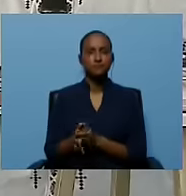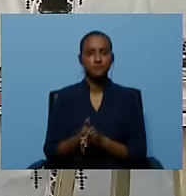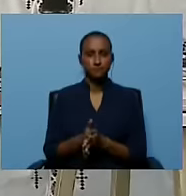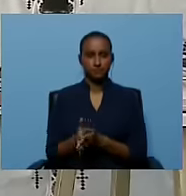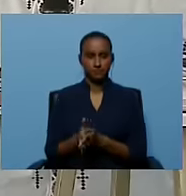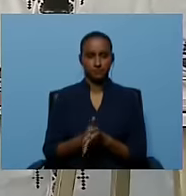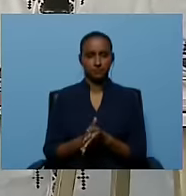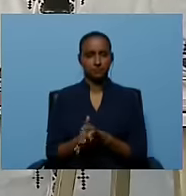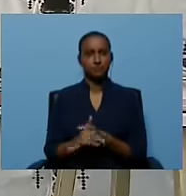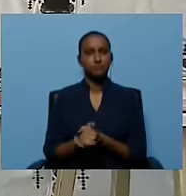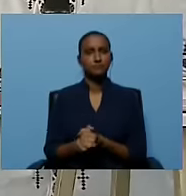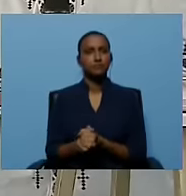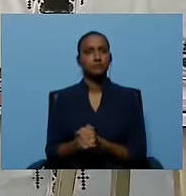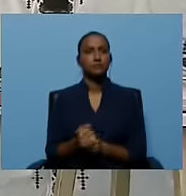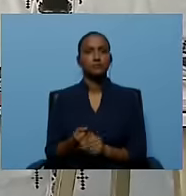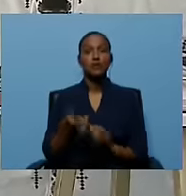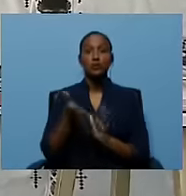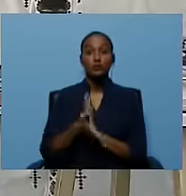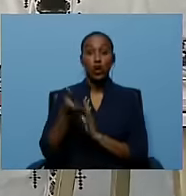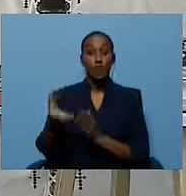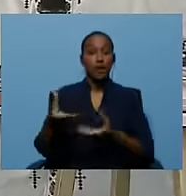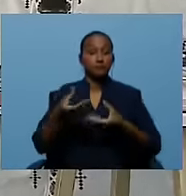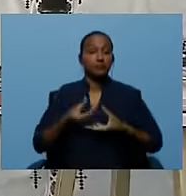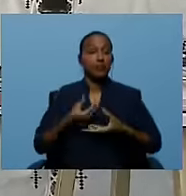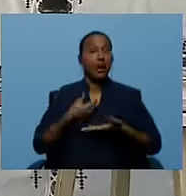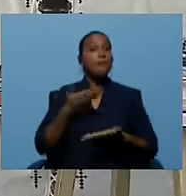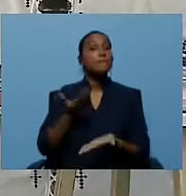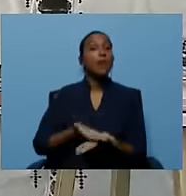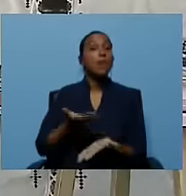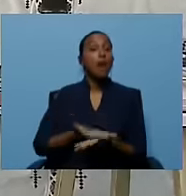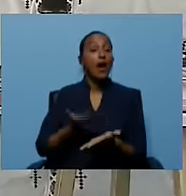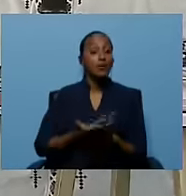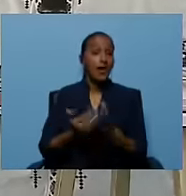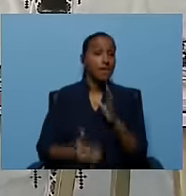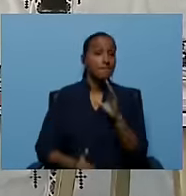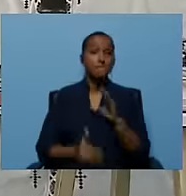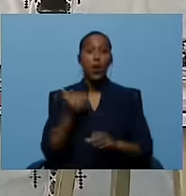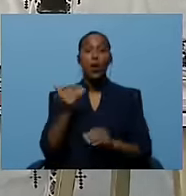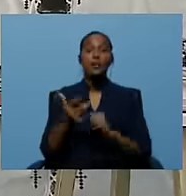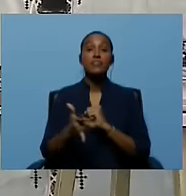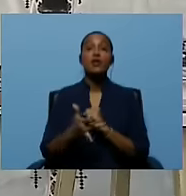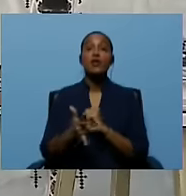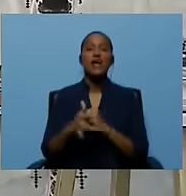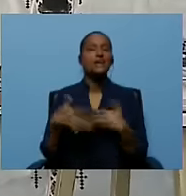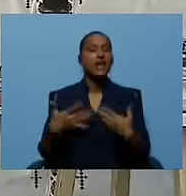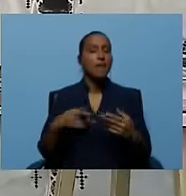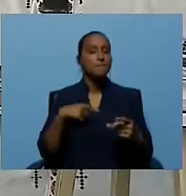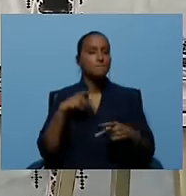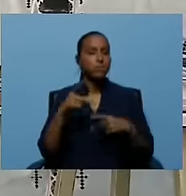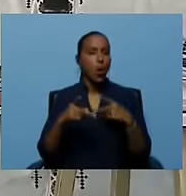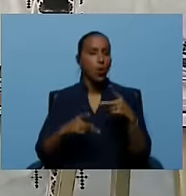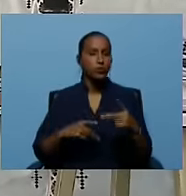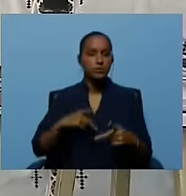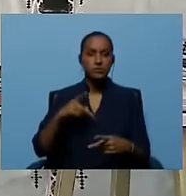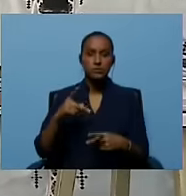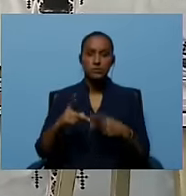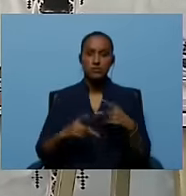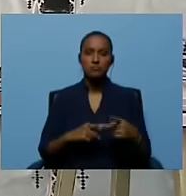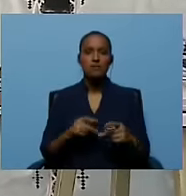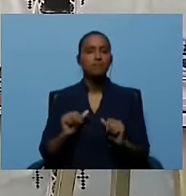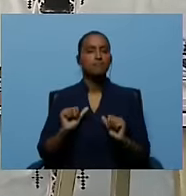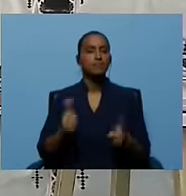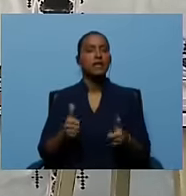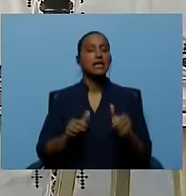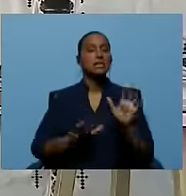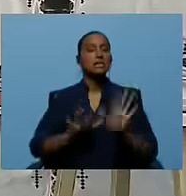el recibimiento de las propuestas de proyectos de innovación tecnológica productiva a partir del 15